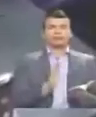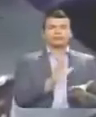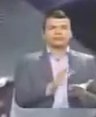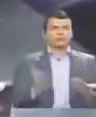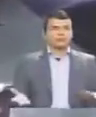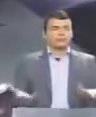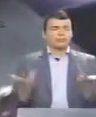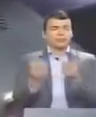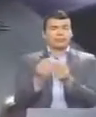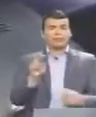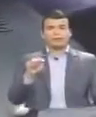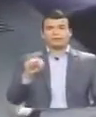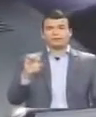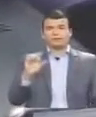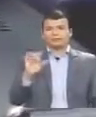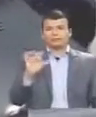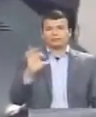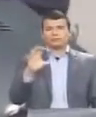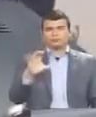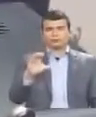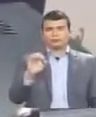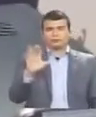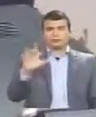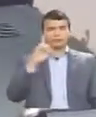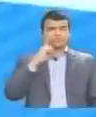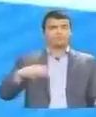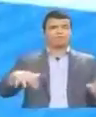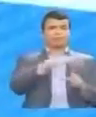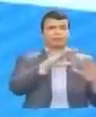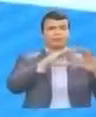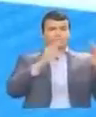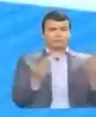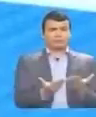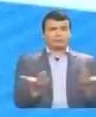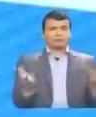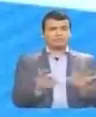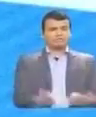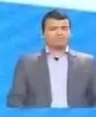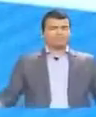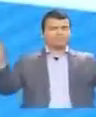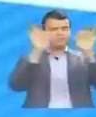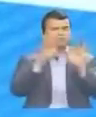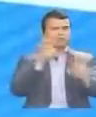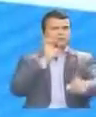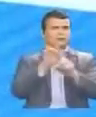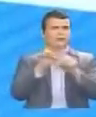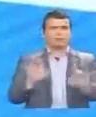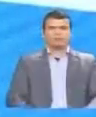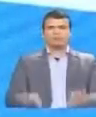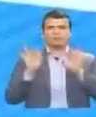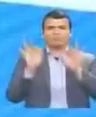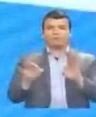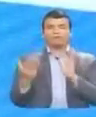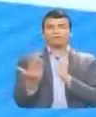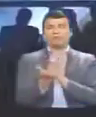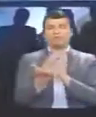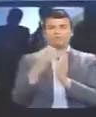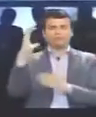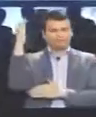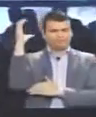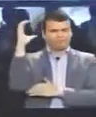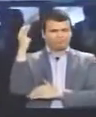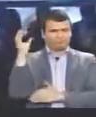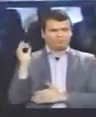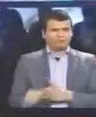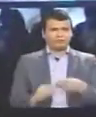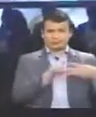la misma UNESCO ha reconocido que el ambiente escolar es un factor fundamental para la calidad de la educación en Colombia. Se van a dar tres